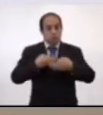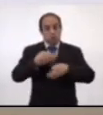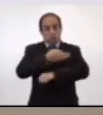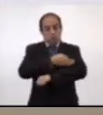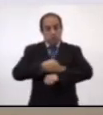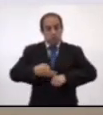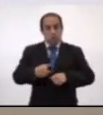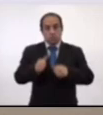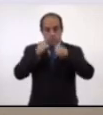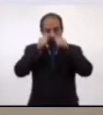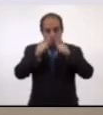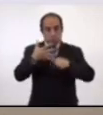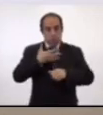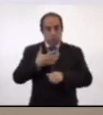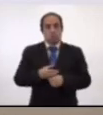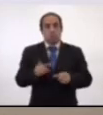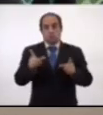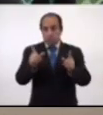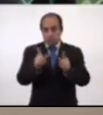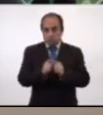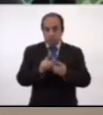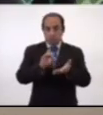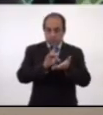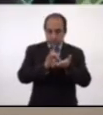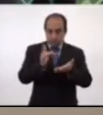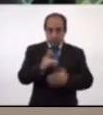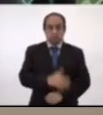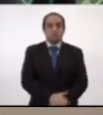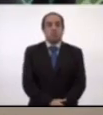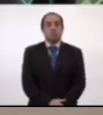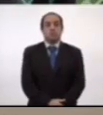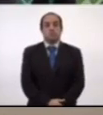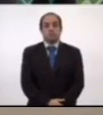desamparo. Hasta aquí la información. Muchas gracias.